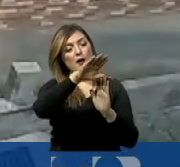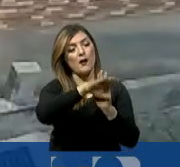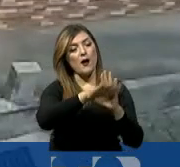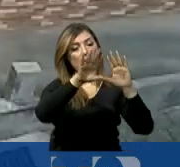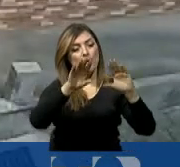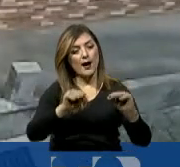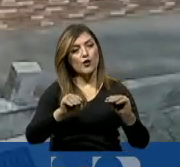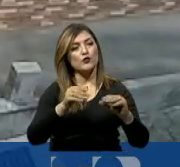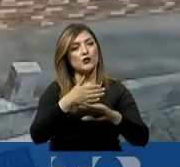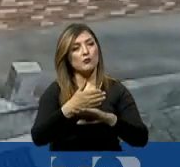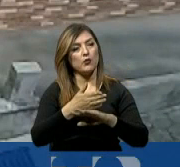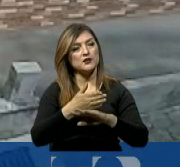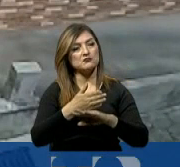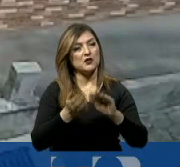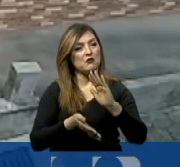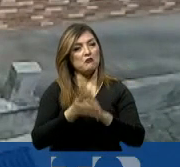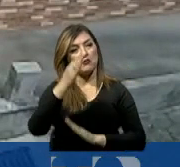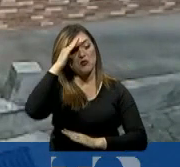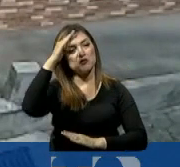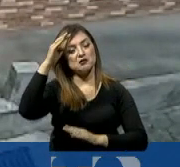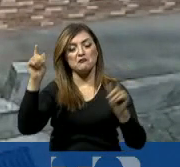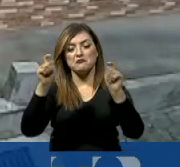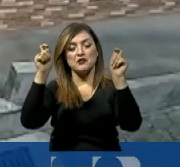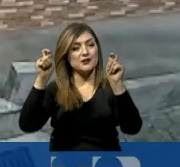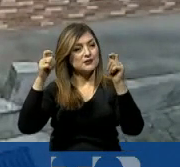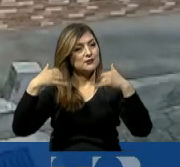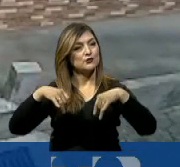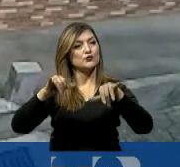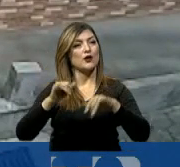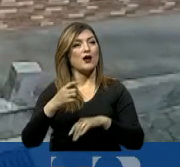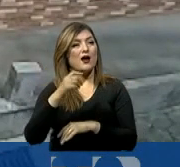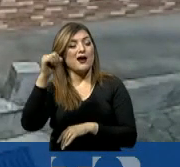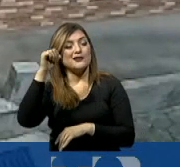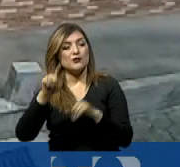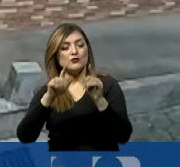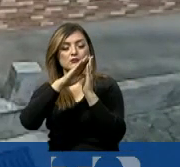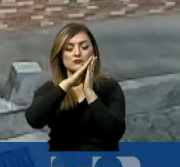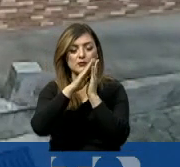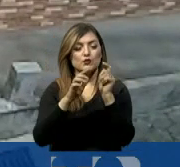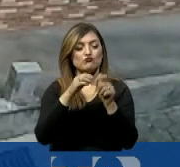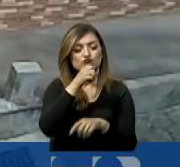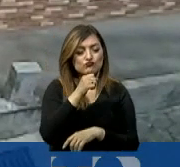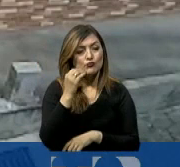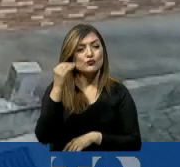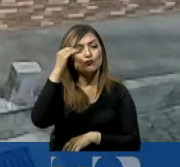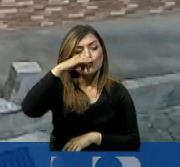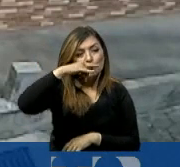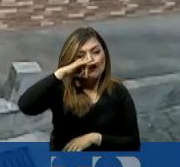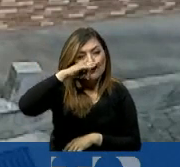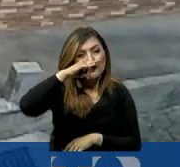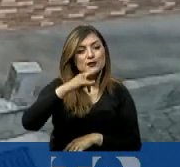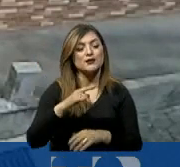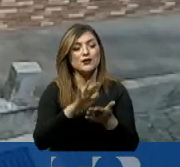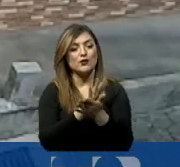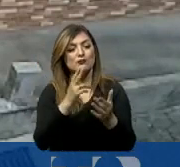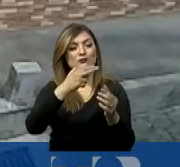volumen, pero siguió la fiesta. El día de ayer fue el único día que hemos podido descansar. Hay personas de la tercera edad, niños que tienen que ir a